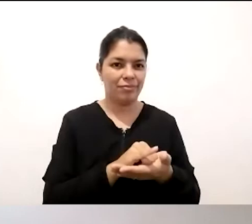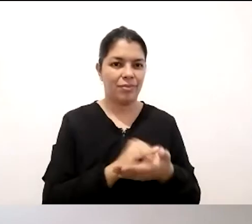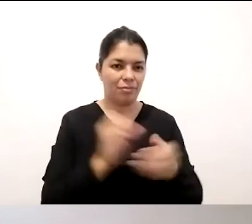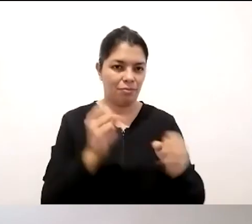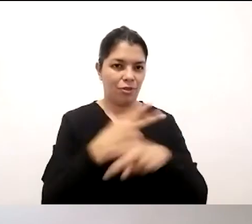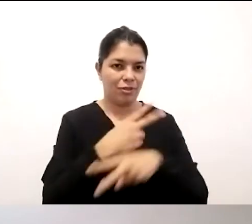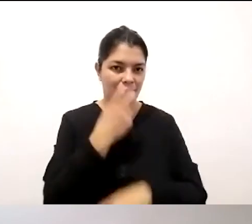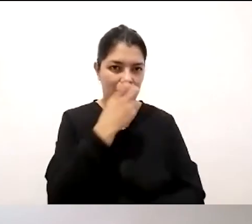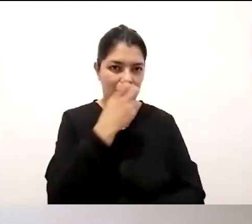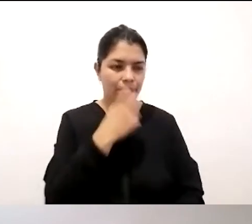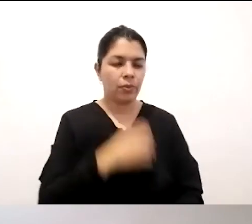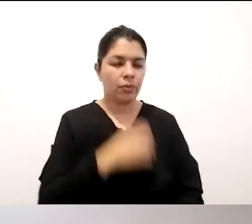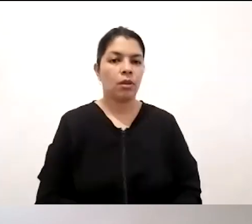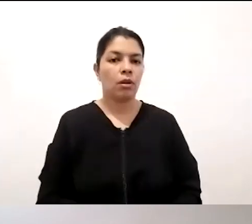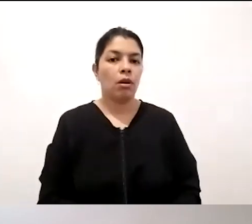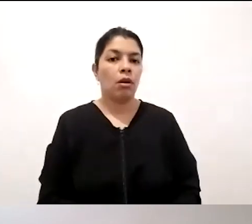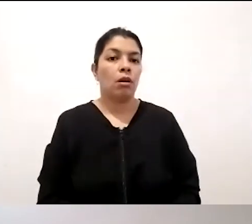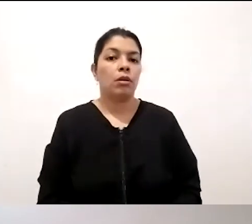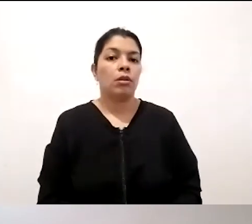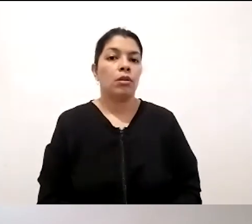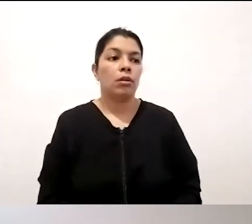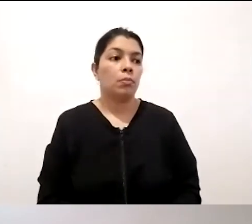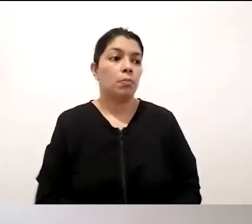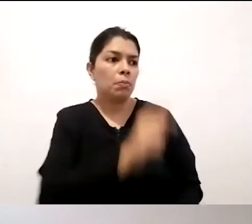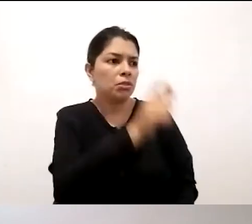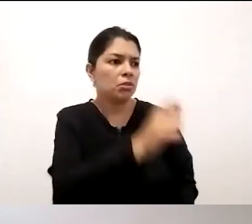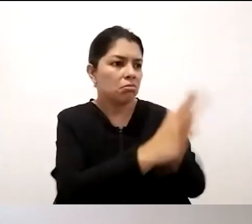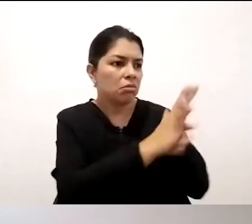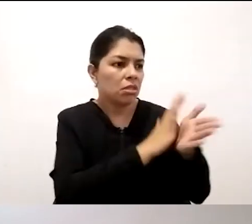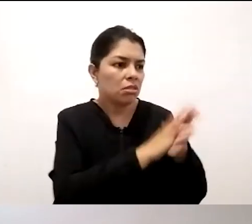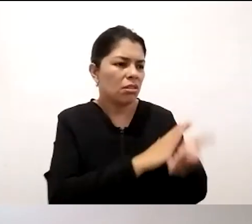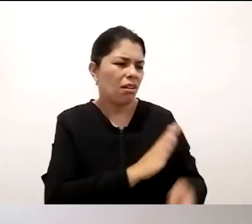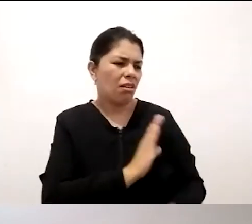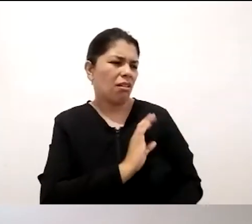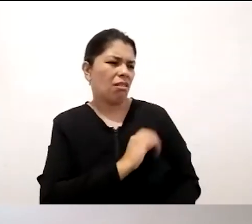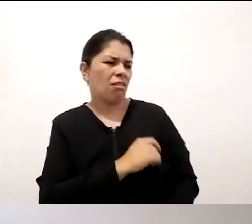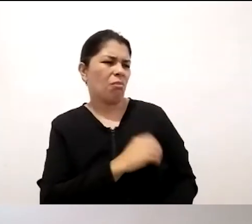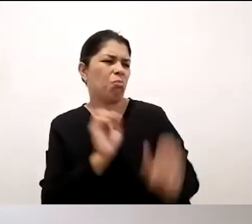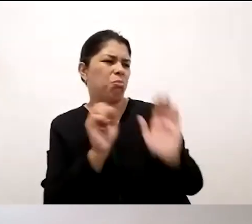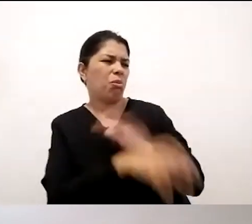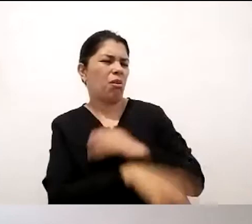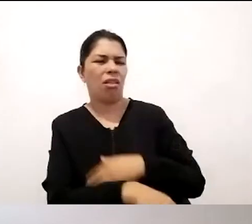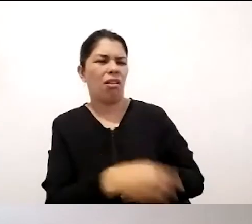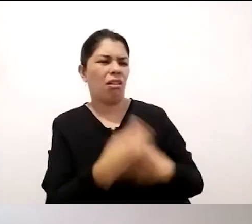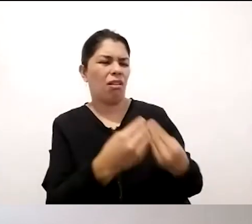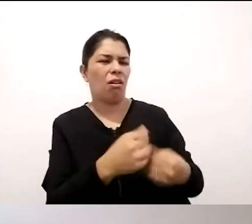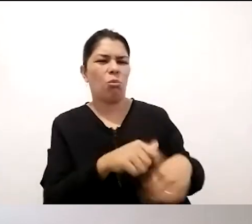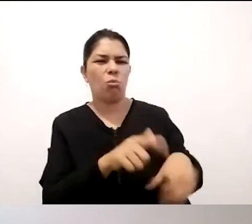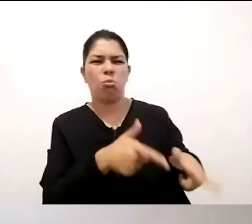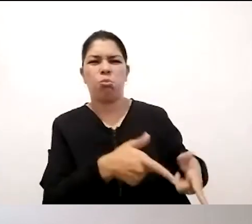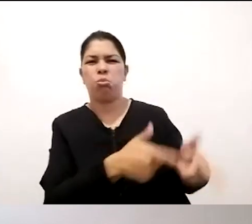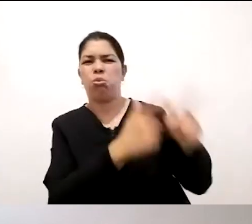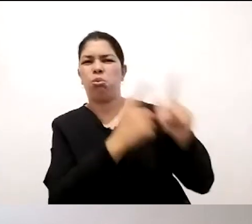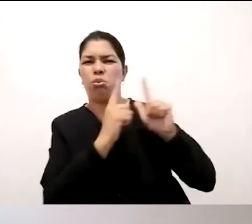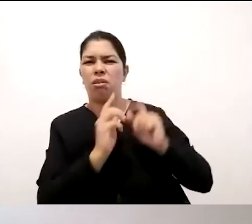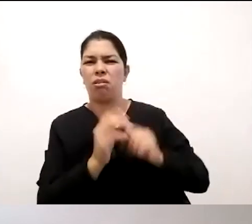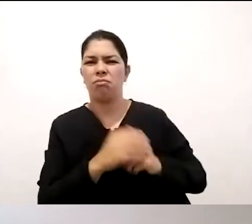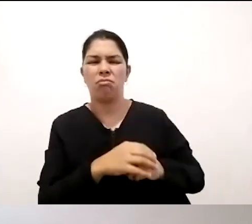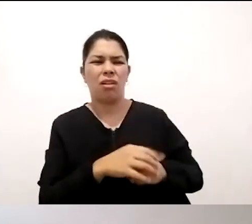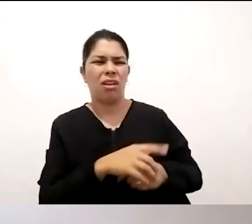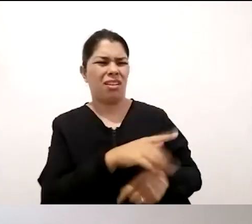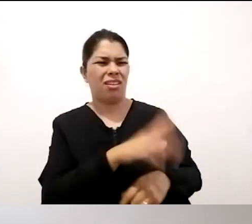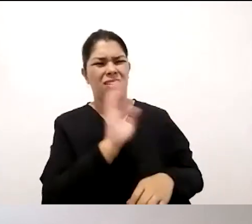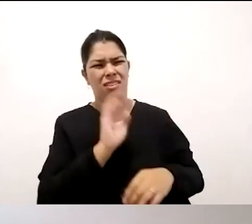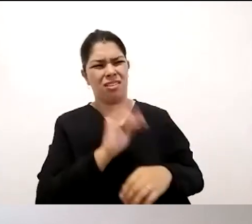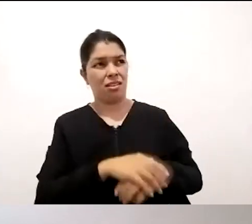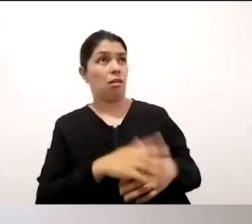verbal restar importancia a lo que el otro está diciendo de forma ofensiva, con burlas o darle a entender que está exagerando, que es una